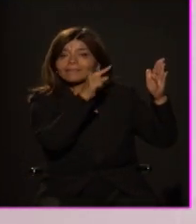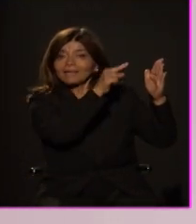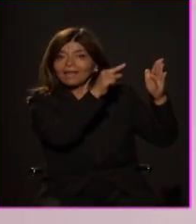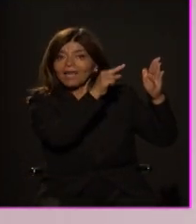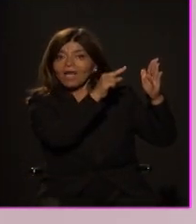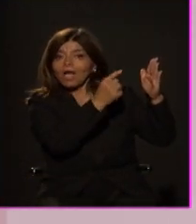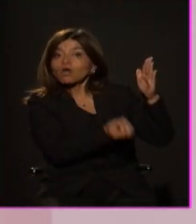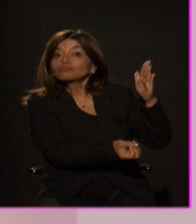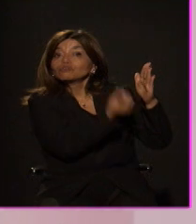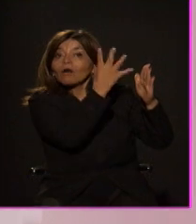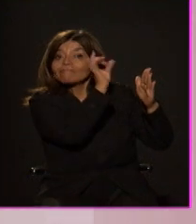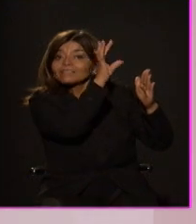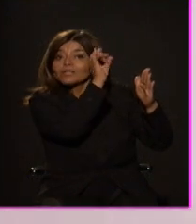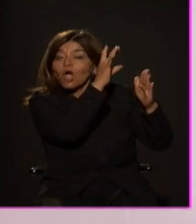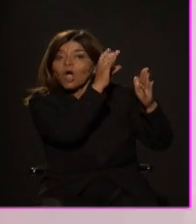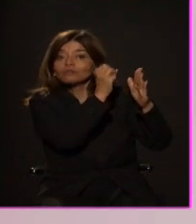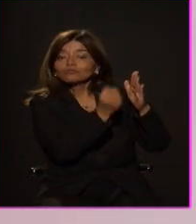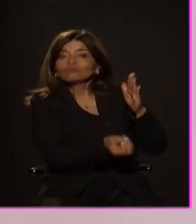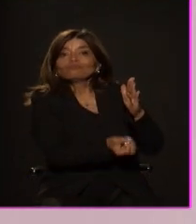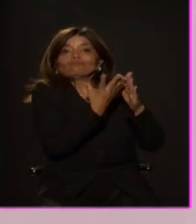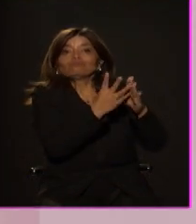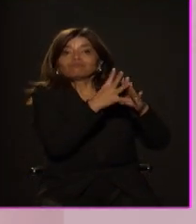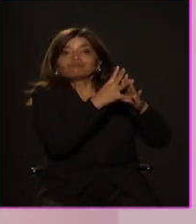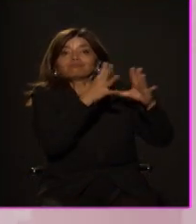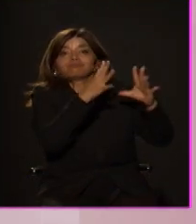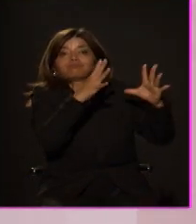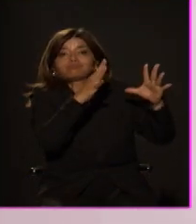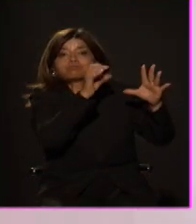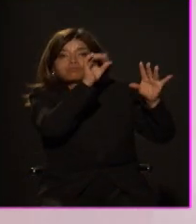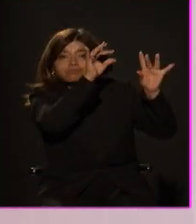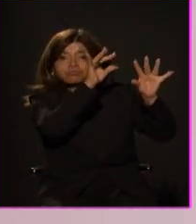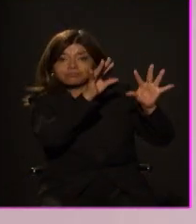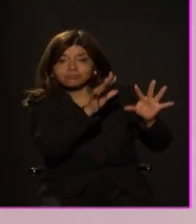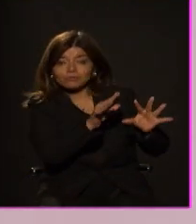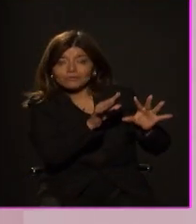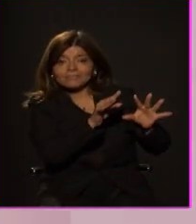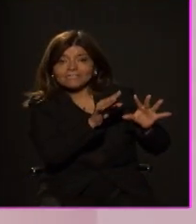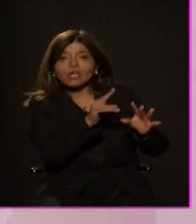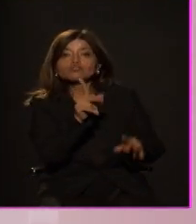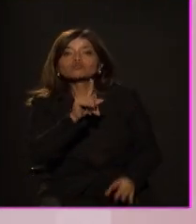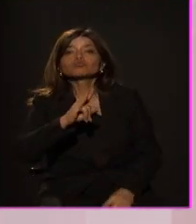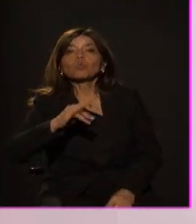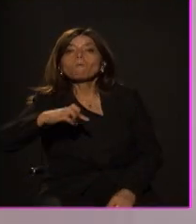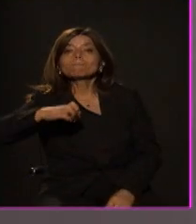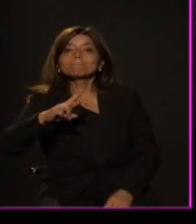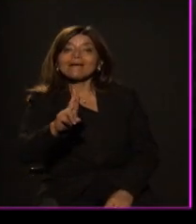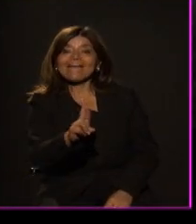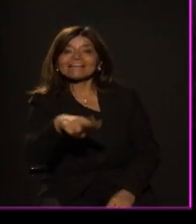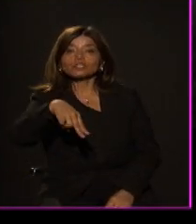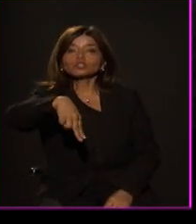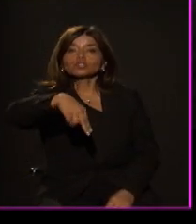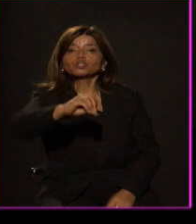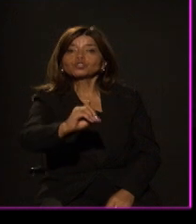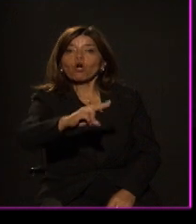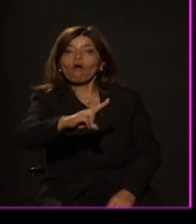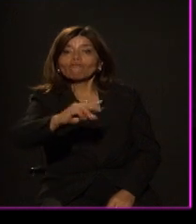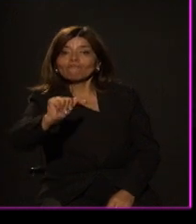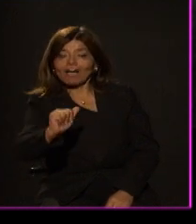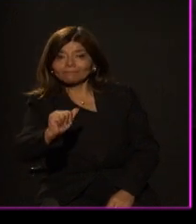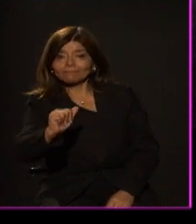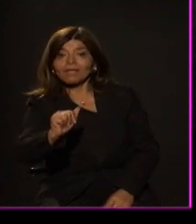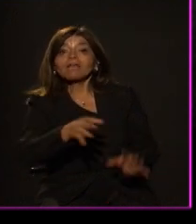estrella nueva. Eso es una supernova, en escalas de tiempo de semanas o meses. Entonces, el universo está cambiando, no es